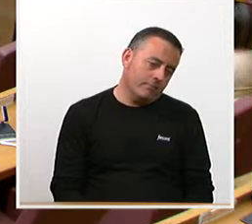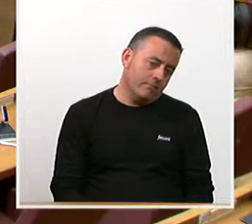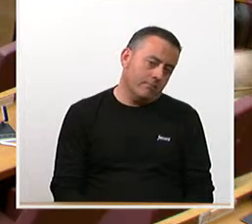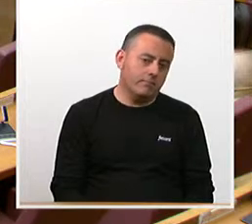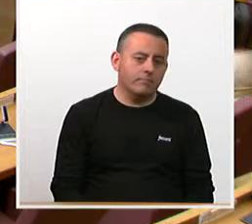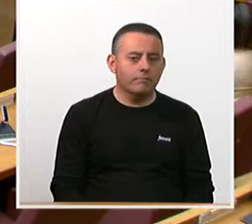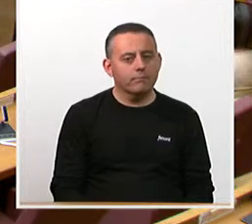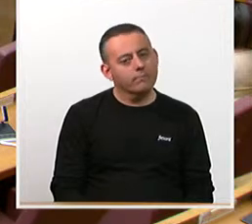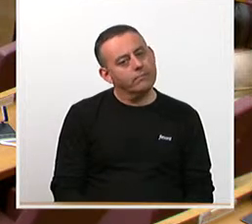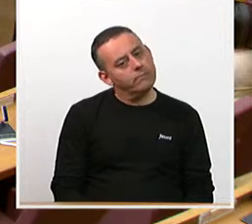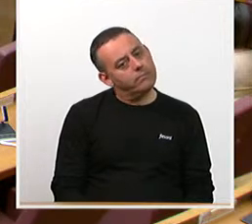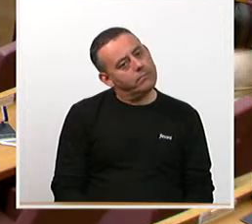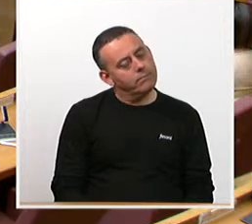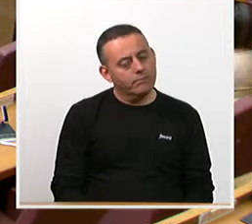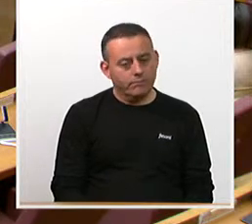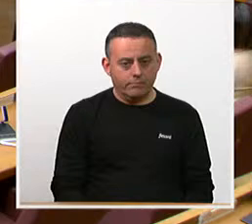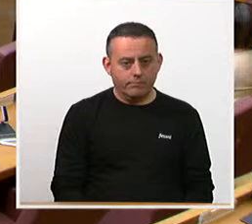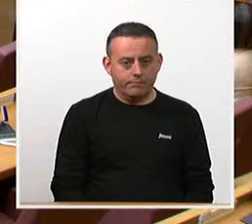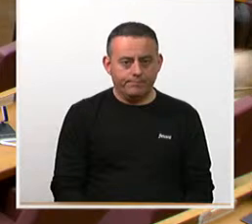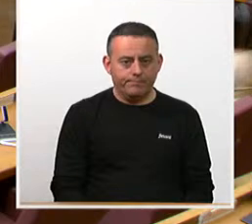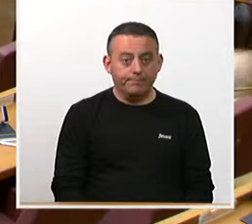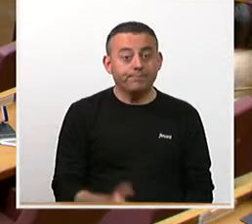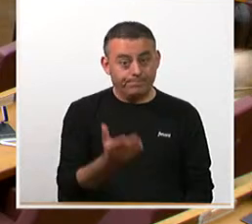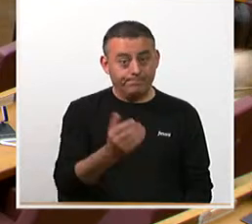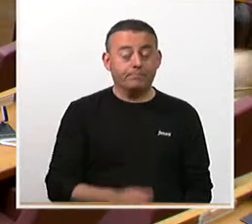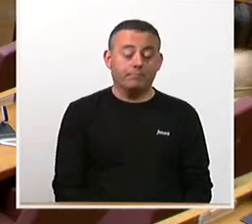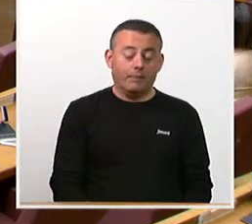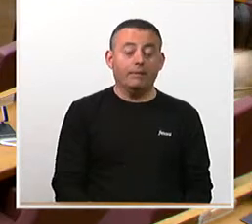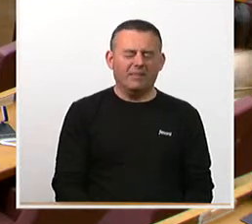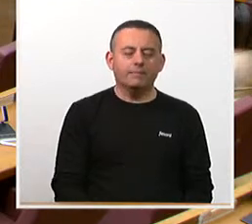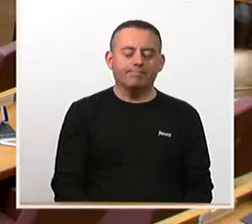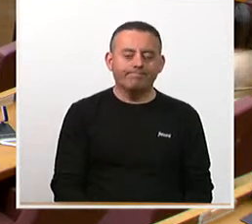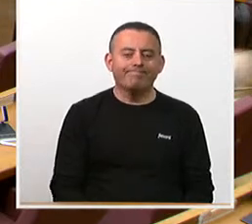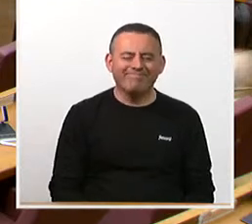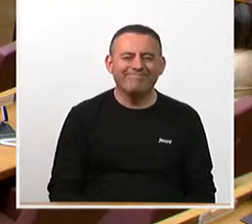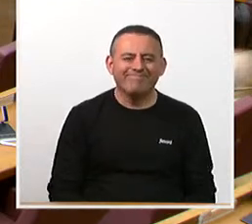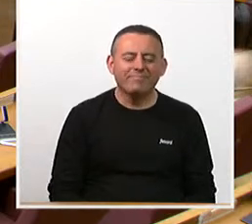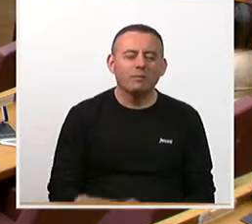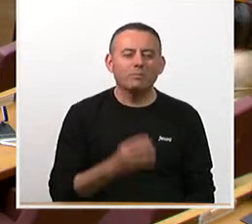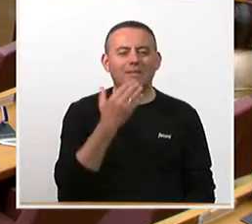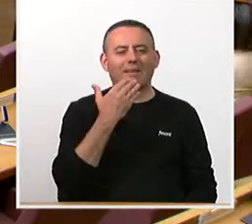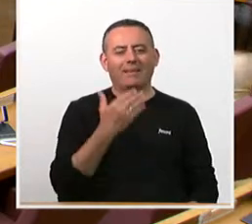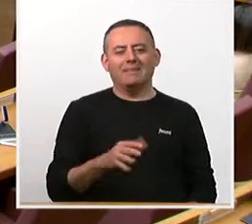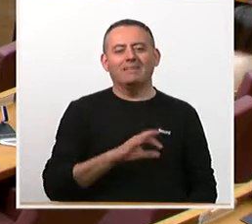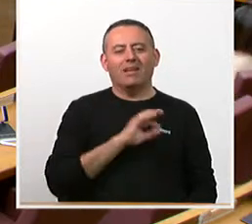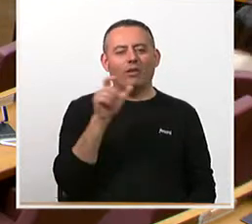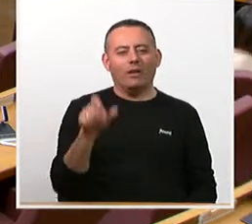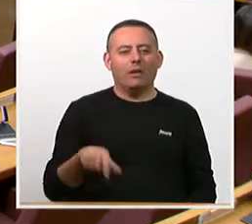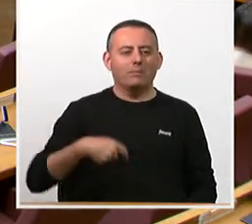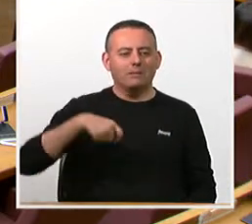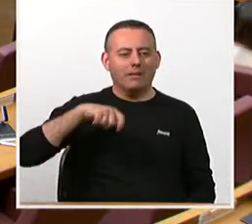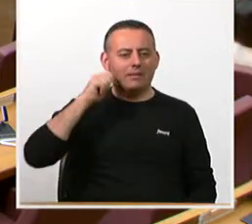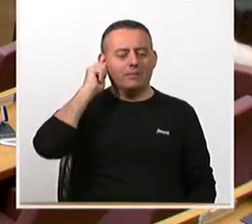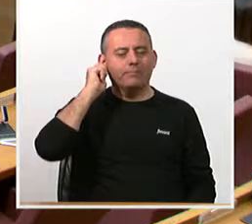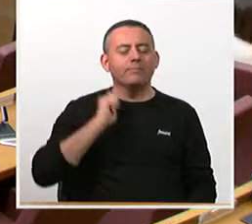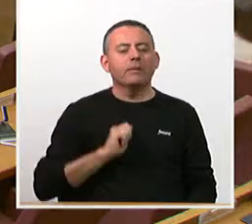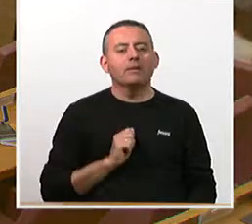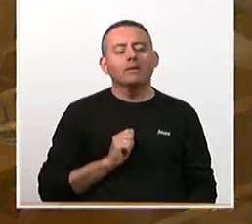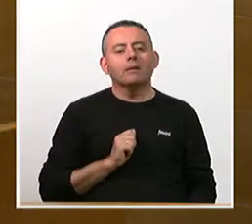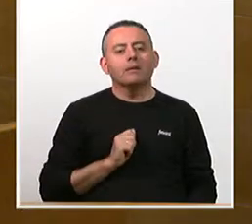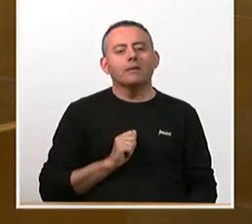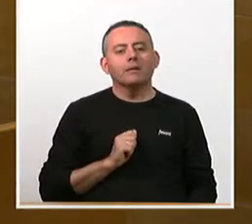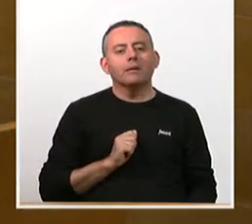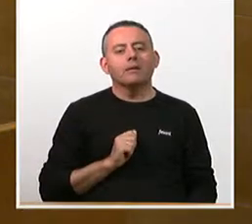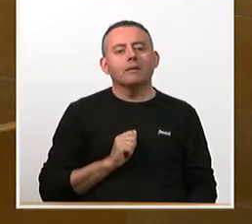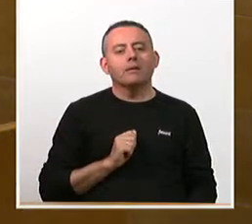Gómez cuando quiera Muchas gracias señora presidenta no es